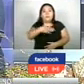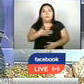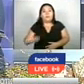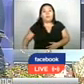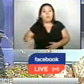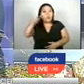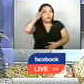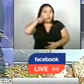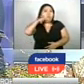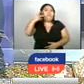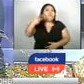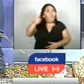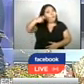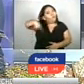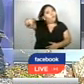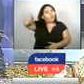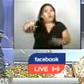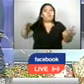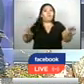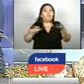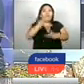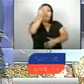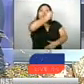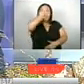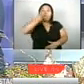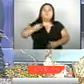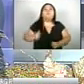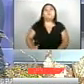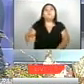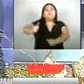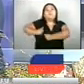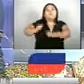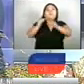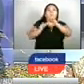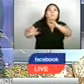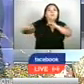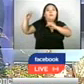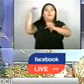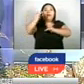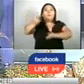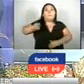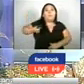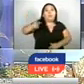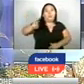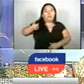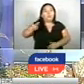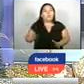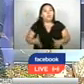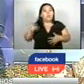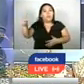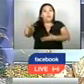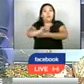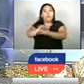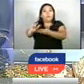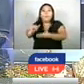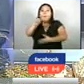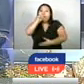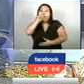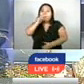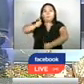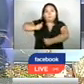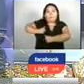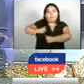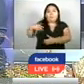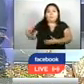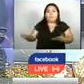República asistió a la ceremonia de ascenso de subinspectores de la Policía Nacional Civil y graduación de cadetes de la Escuela Militar. Rocío,